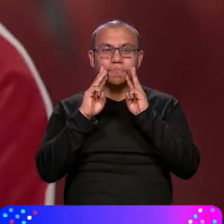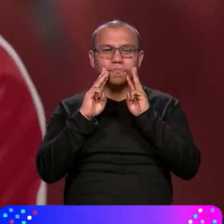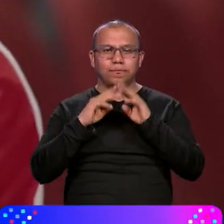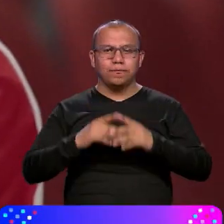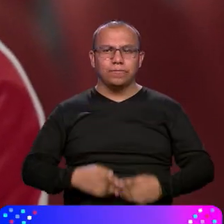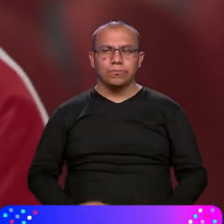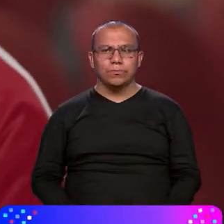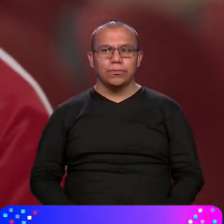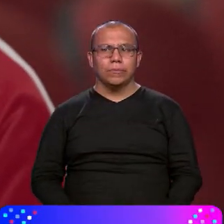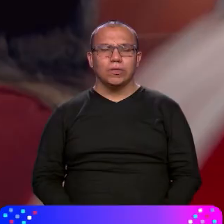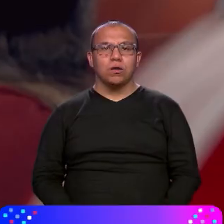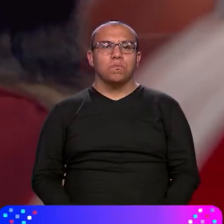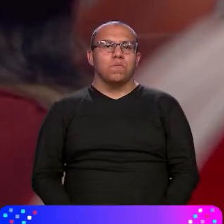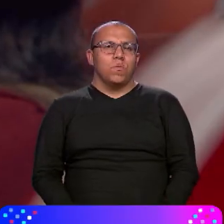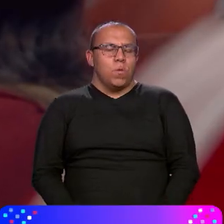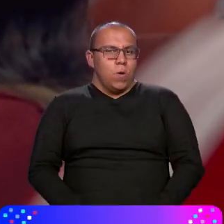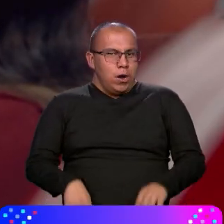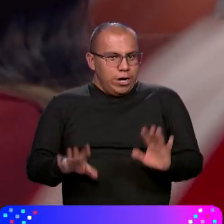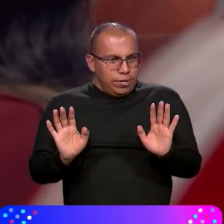Wow. Bueno.